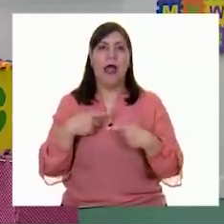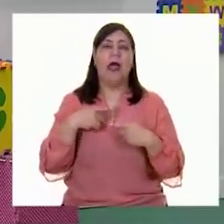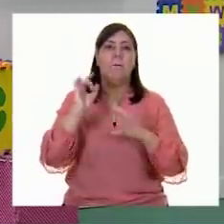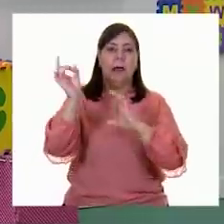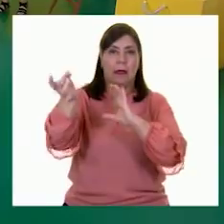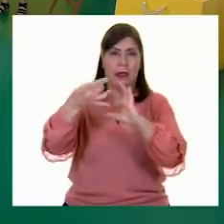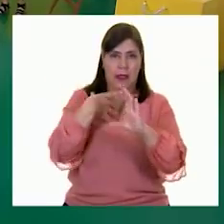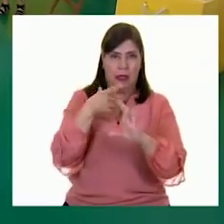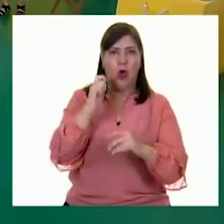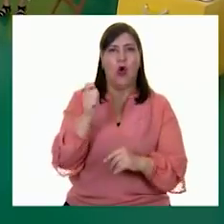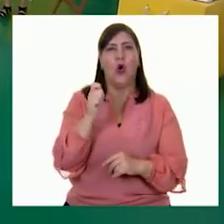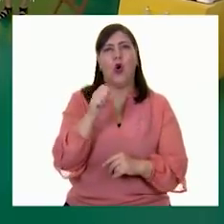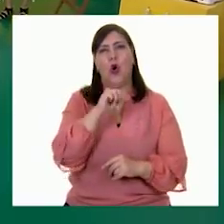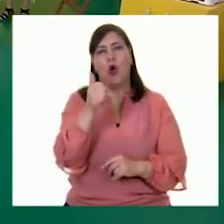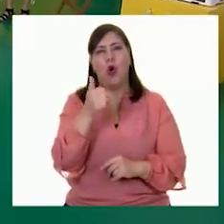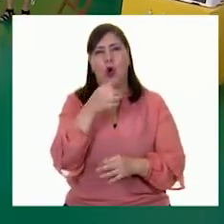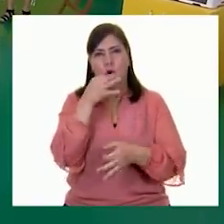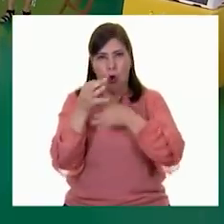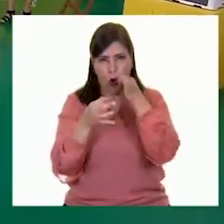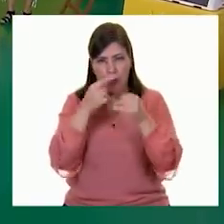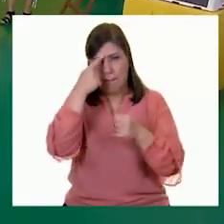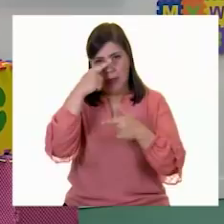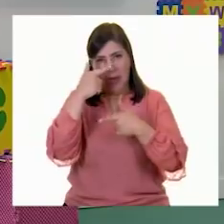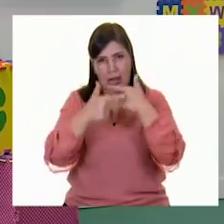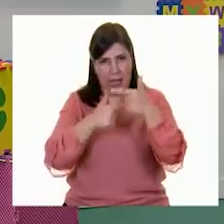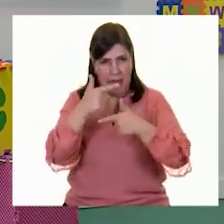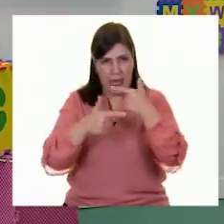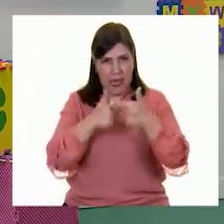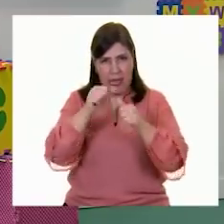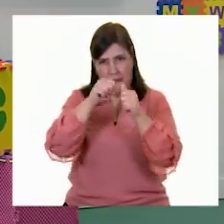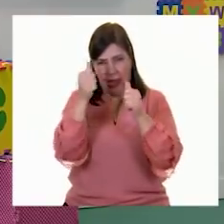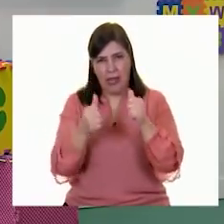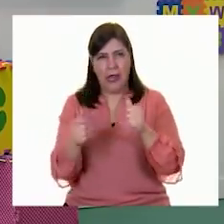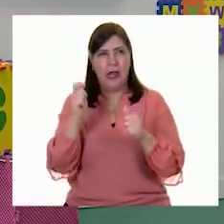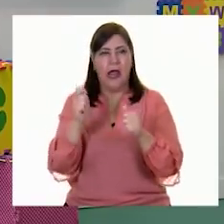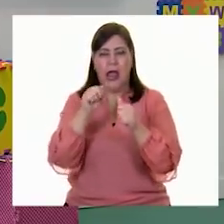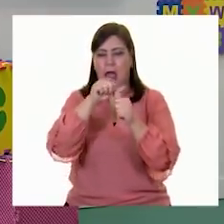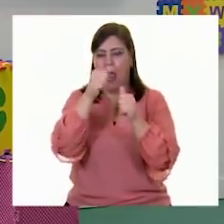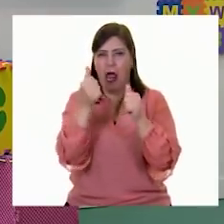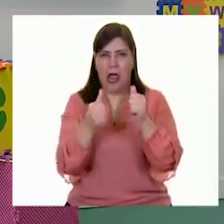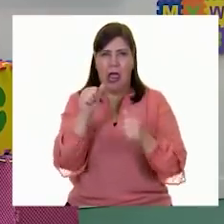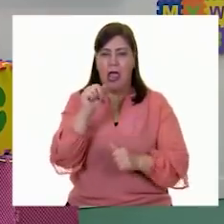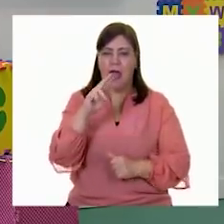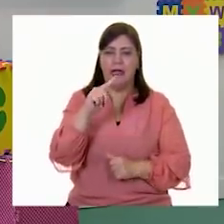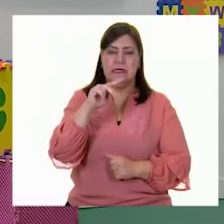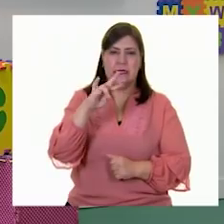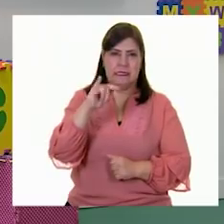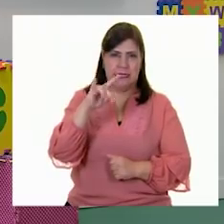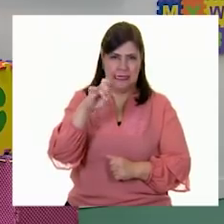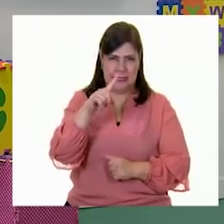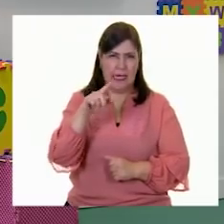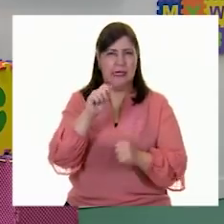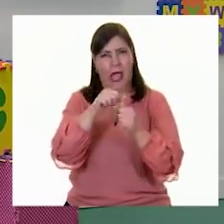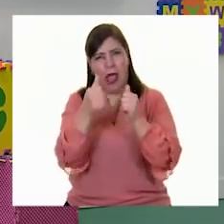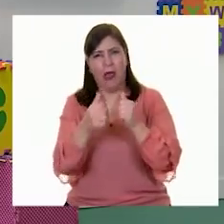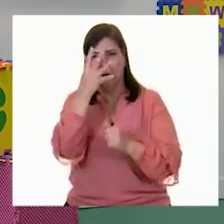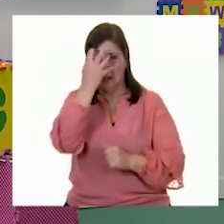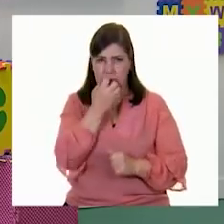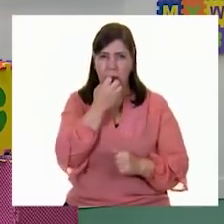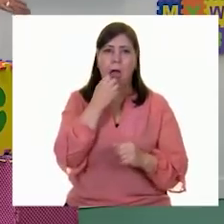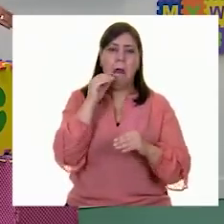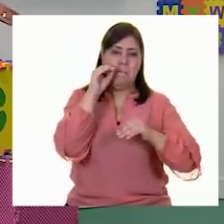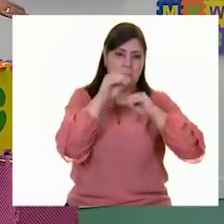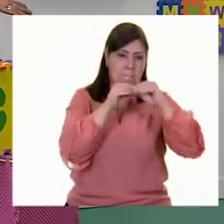Informativo otra parte de la galería de arte llamada Artristeza, que los niños y niñas han